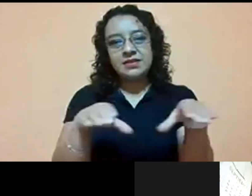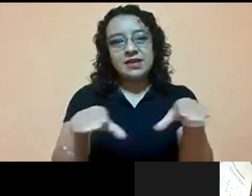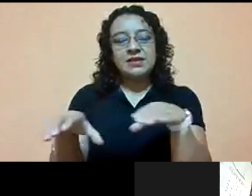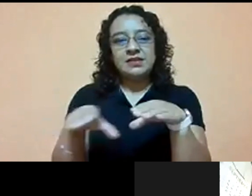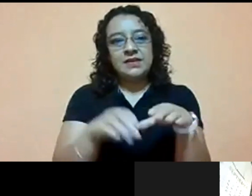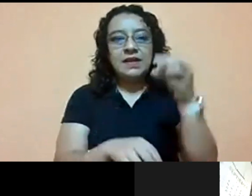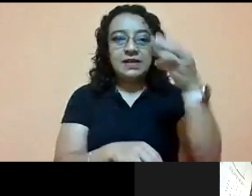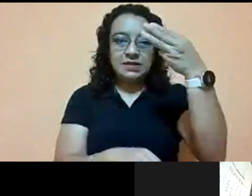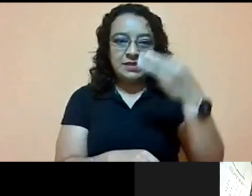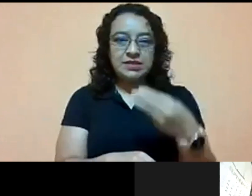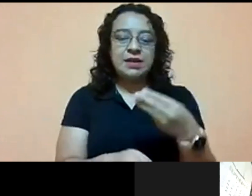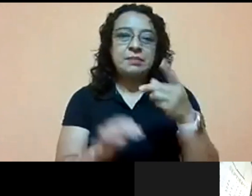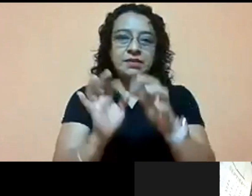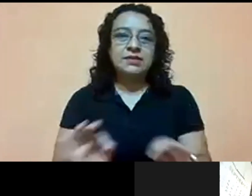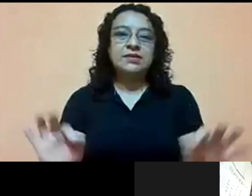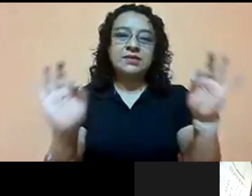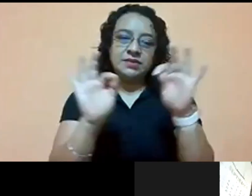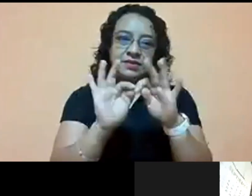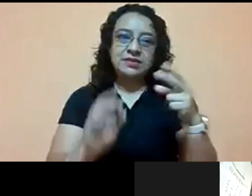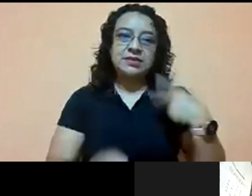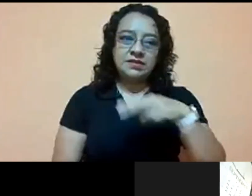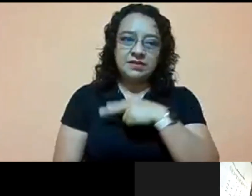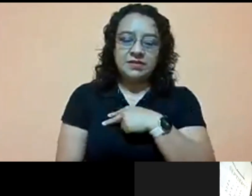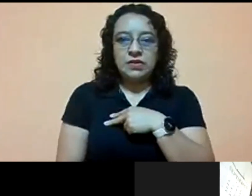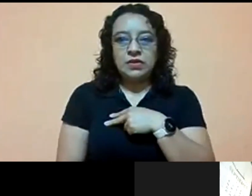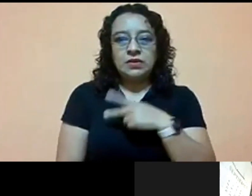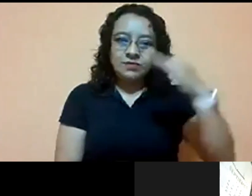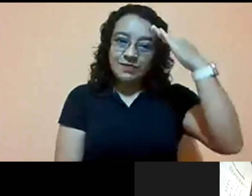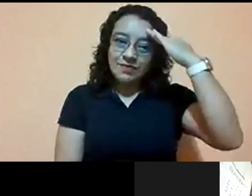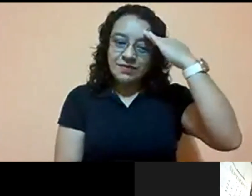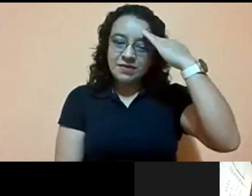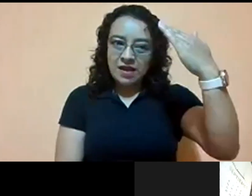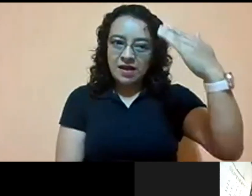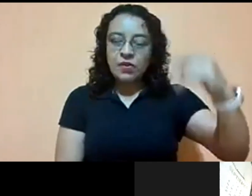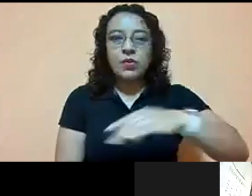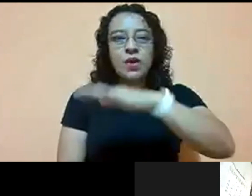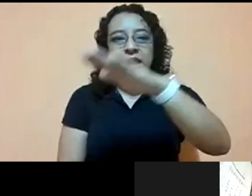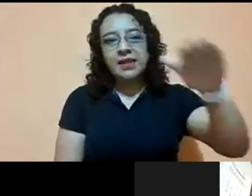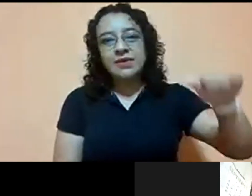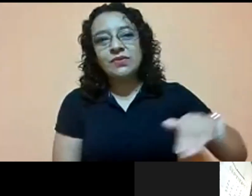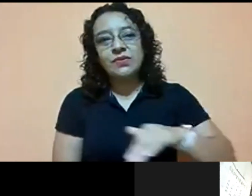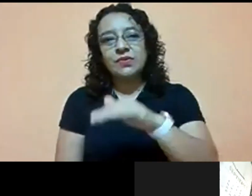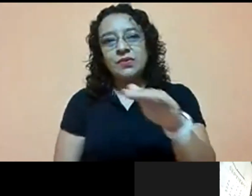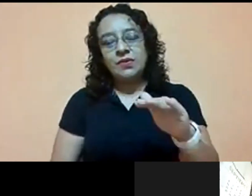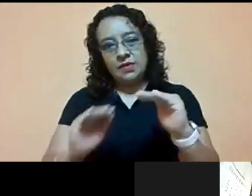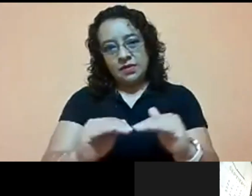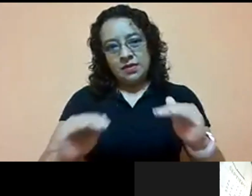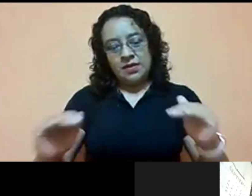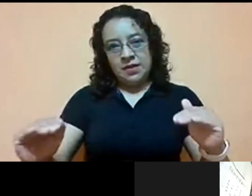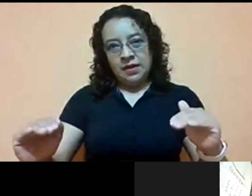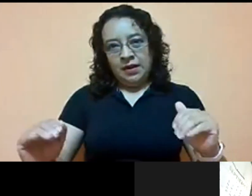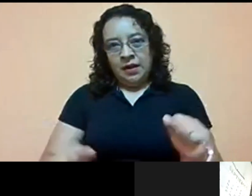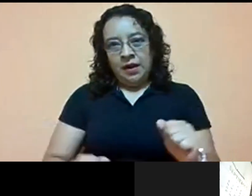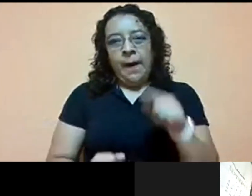que es tan importante para nosotros. Le mando un cordial saludo a todos los niños y estudiantes de la